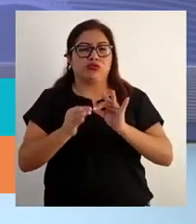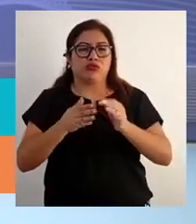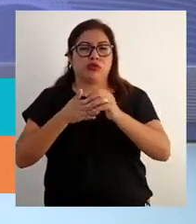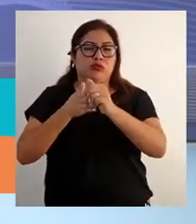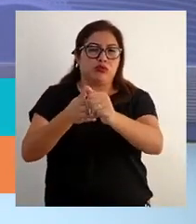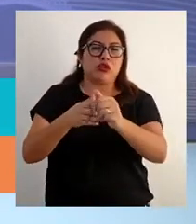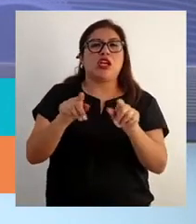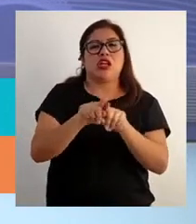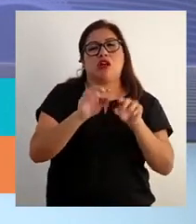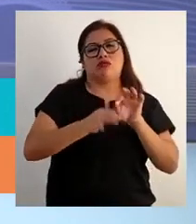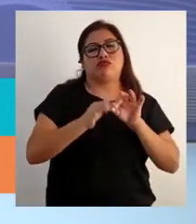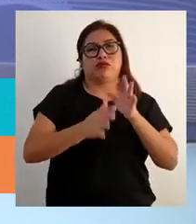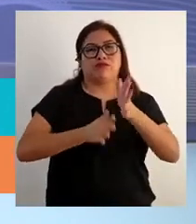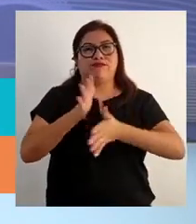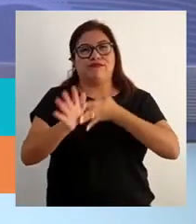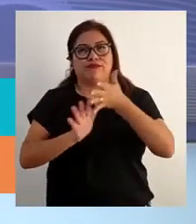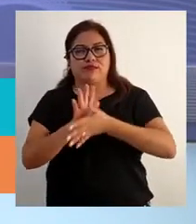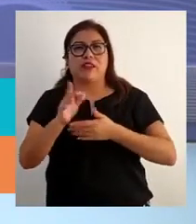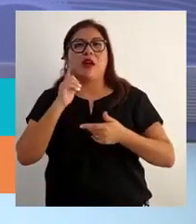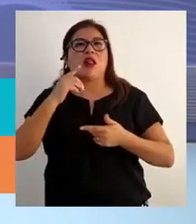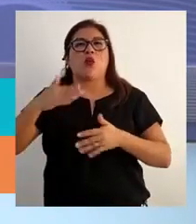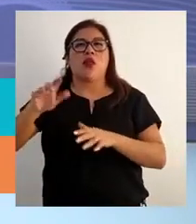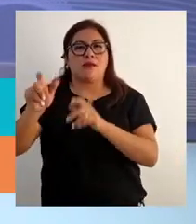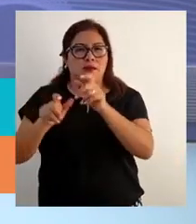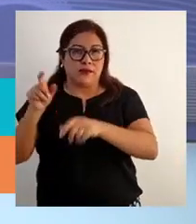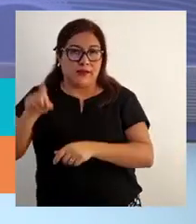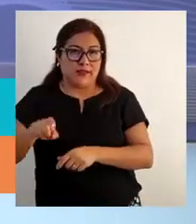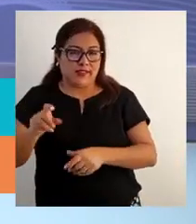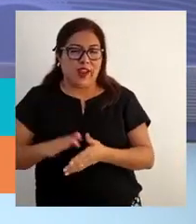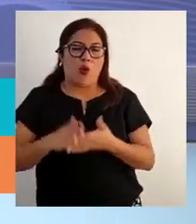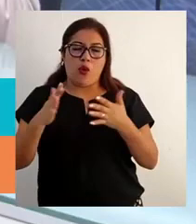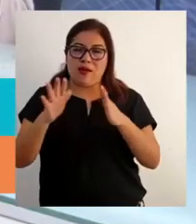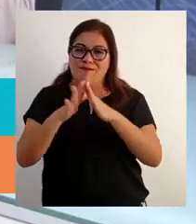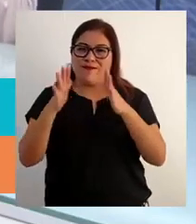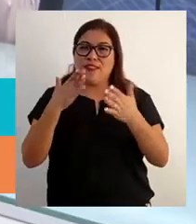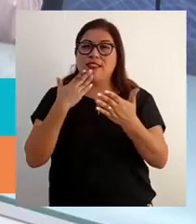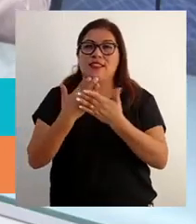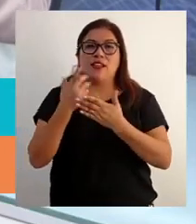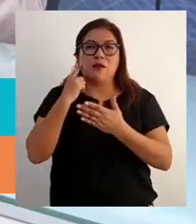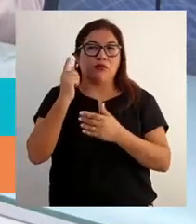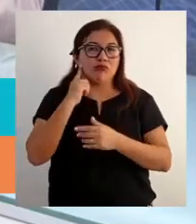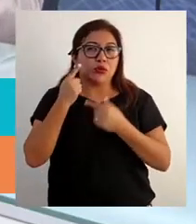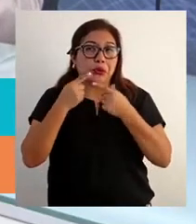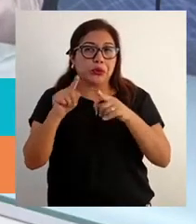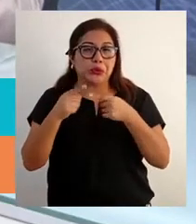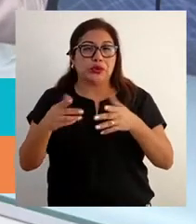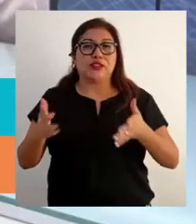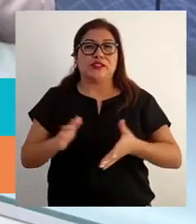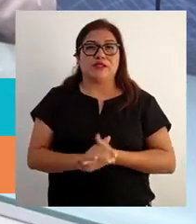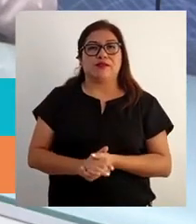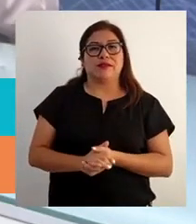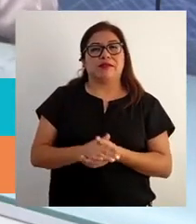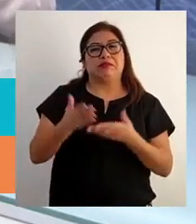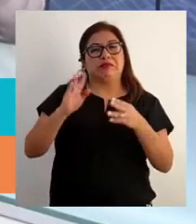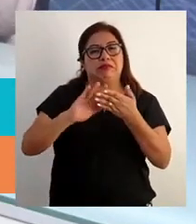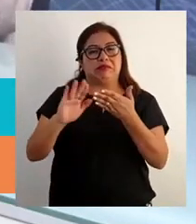requieran. Muchísimas gracias por tan buenas noticias, Ricardo. El tiempo en la radio es